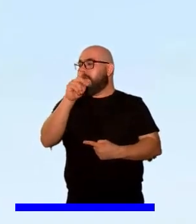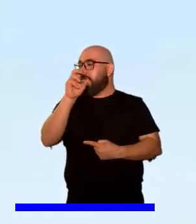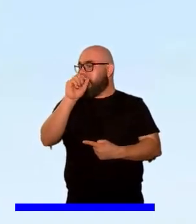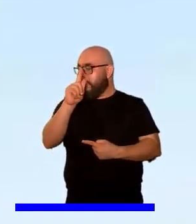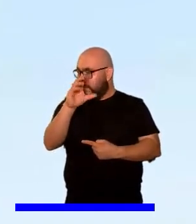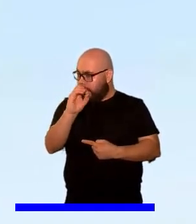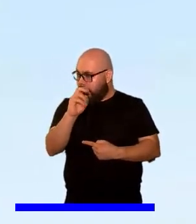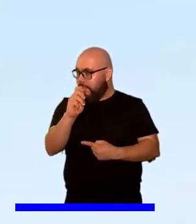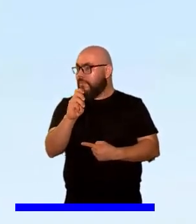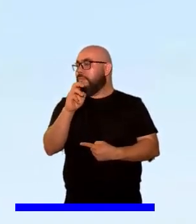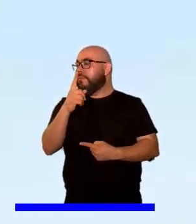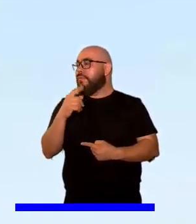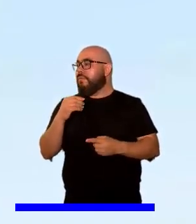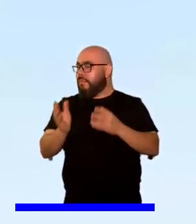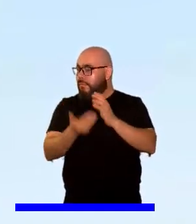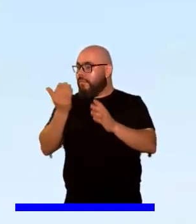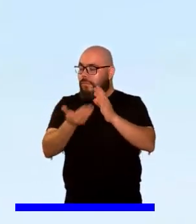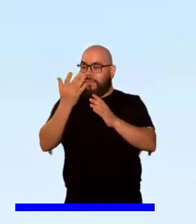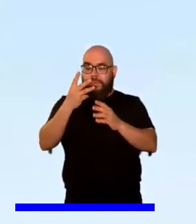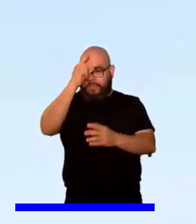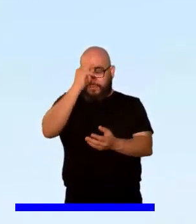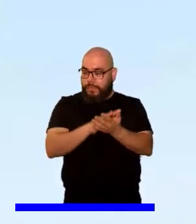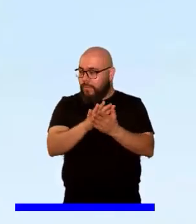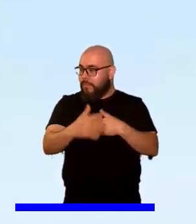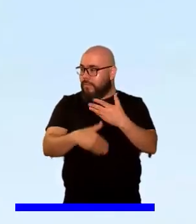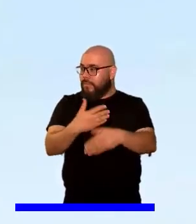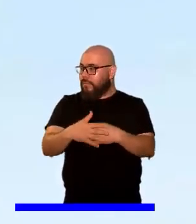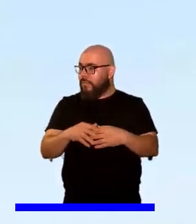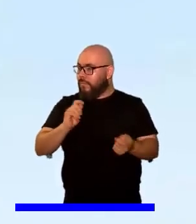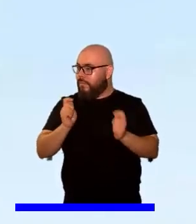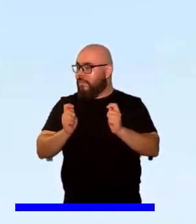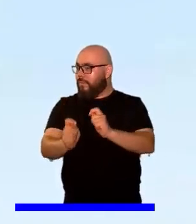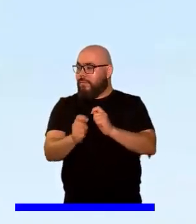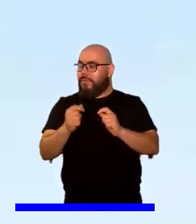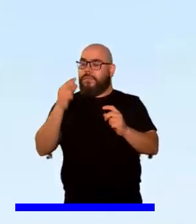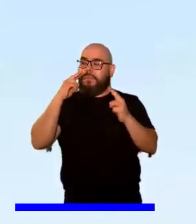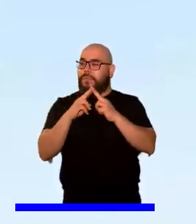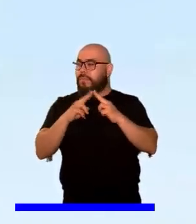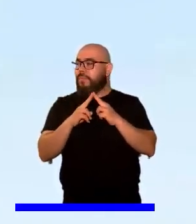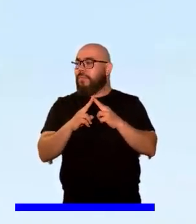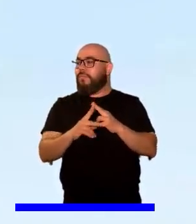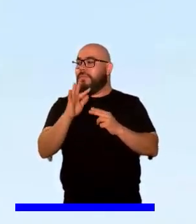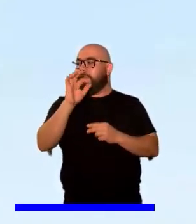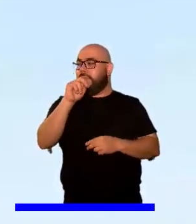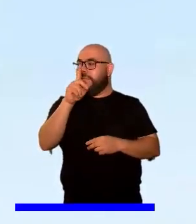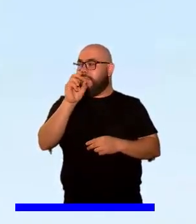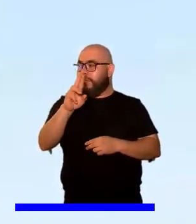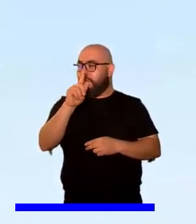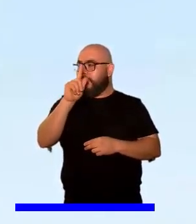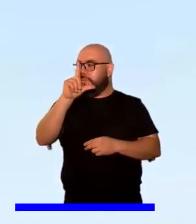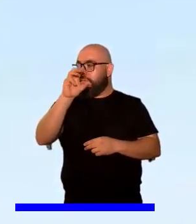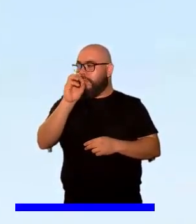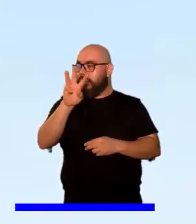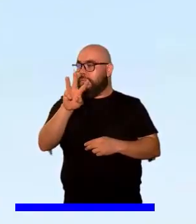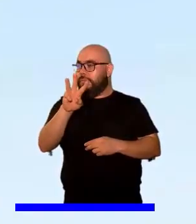Para aquellos que han trabajado con el desarrollo de inteligencia artificial, de pronto lo reconocen, pero para quienes no, TensorFlow es,